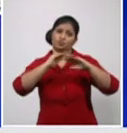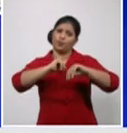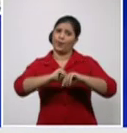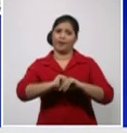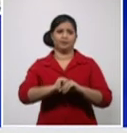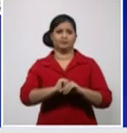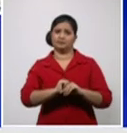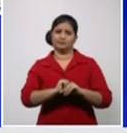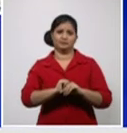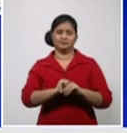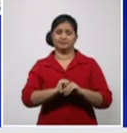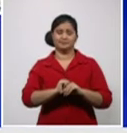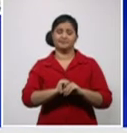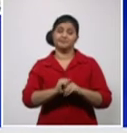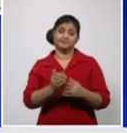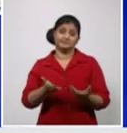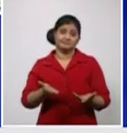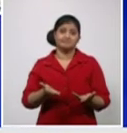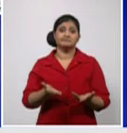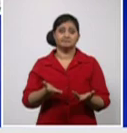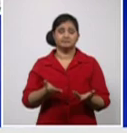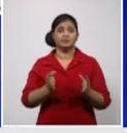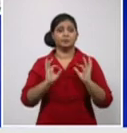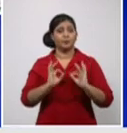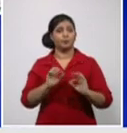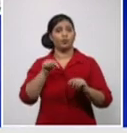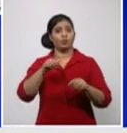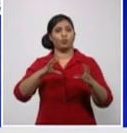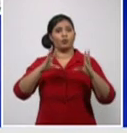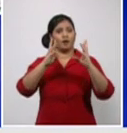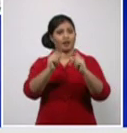como es natural, las cifras